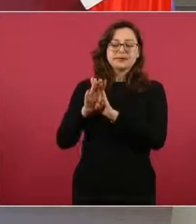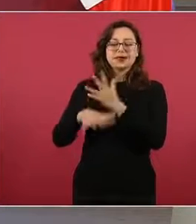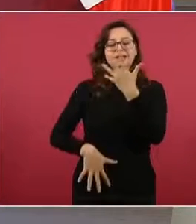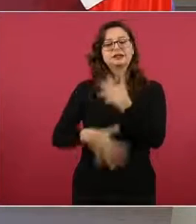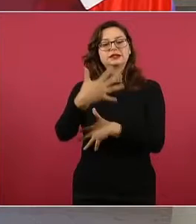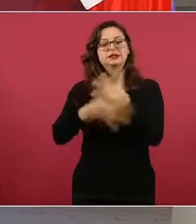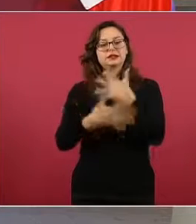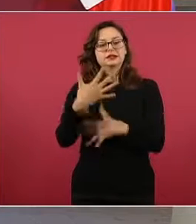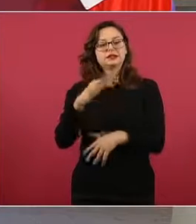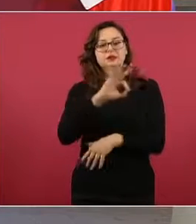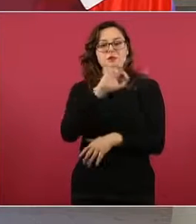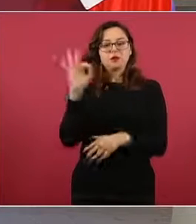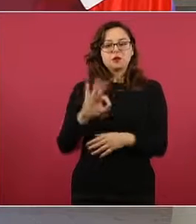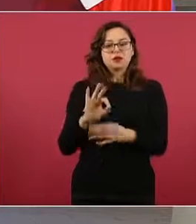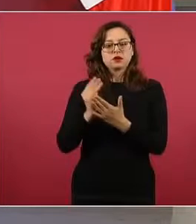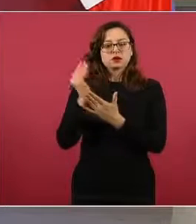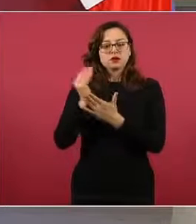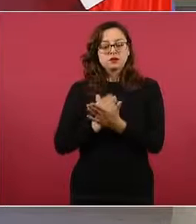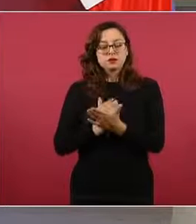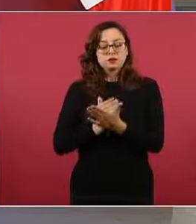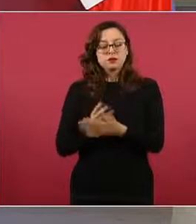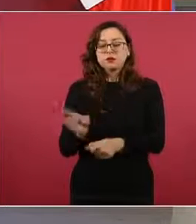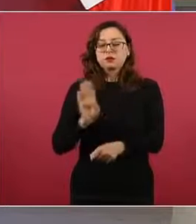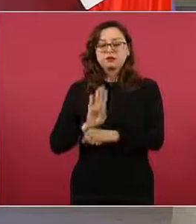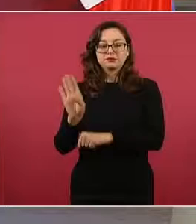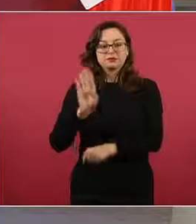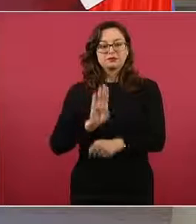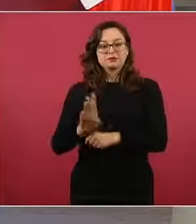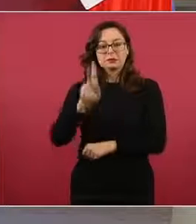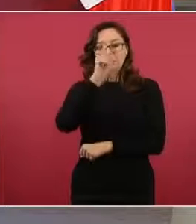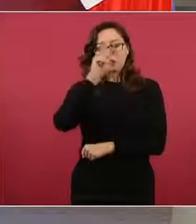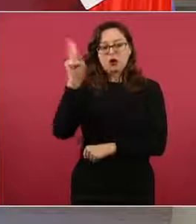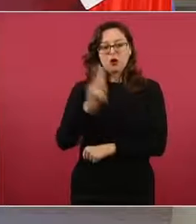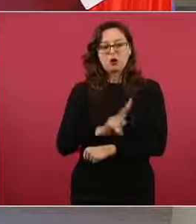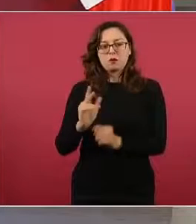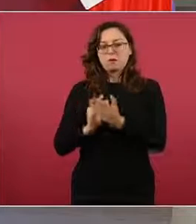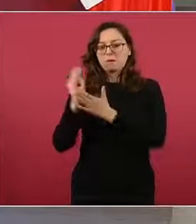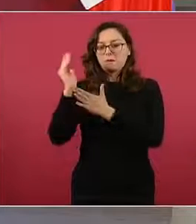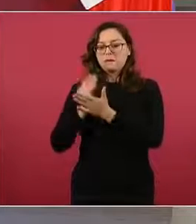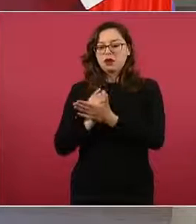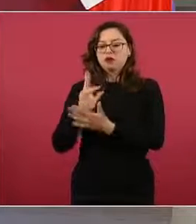15% y el brasileño más